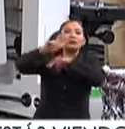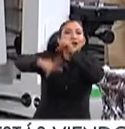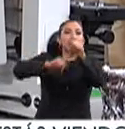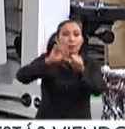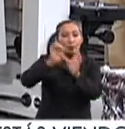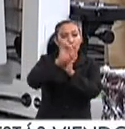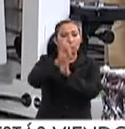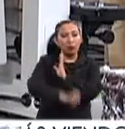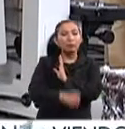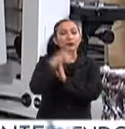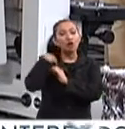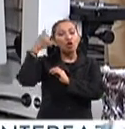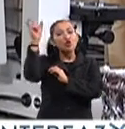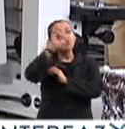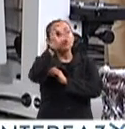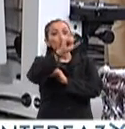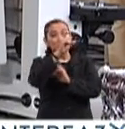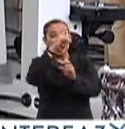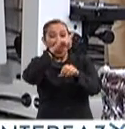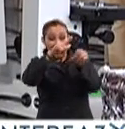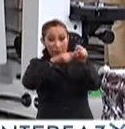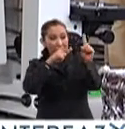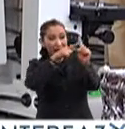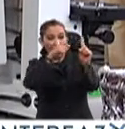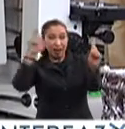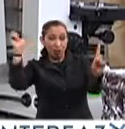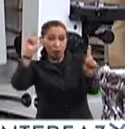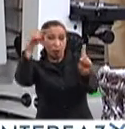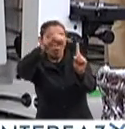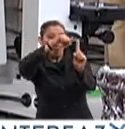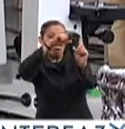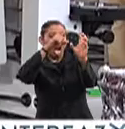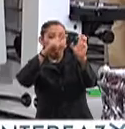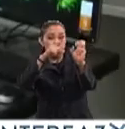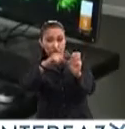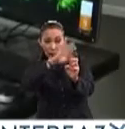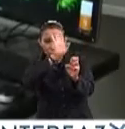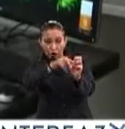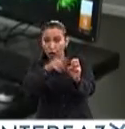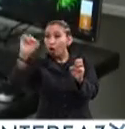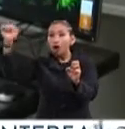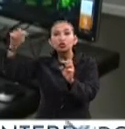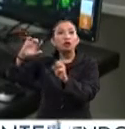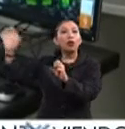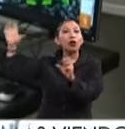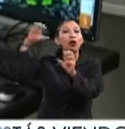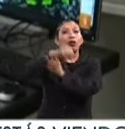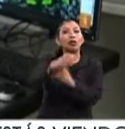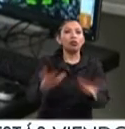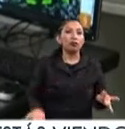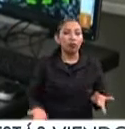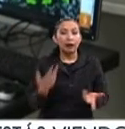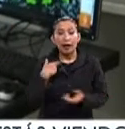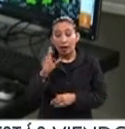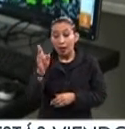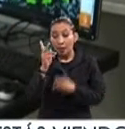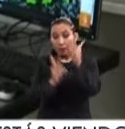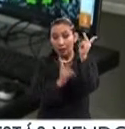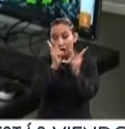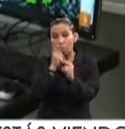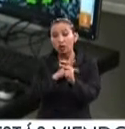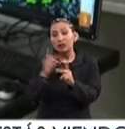podemos estar eliminando a los enemigos naturales. El manejo de plagas comúnmente se combate